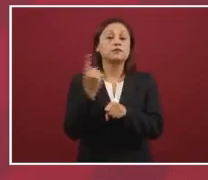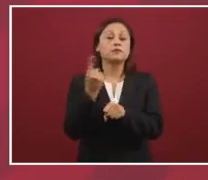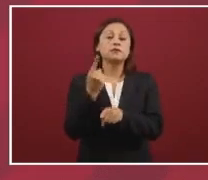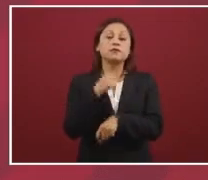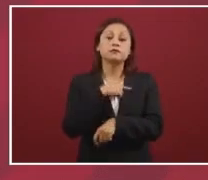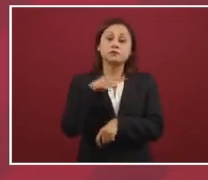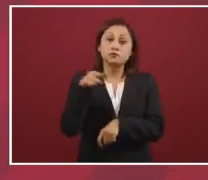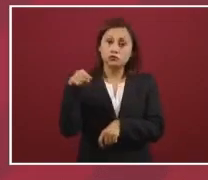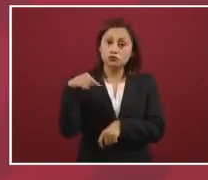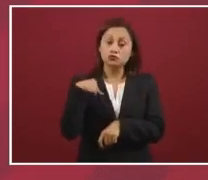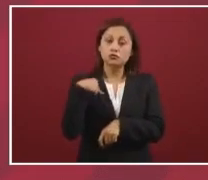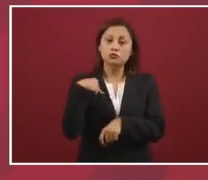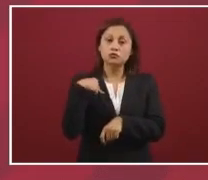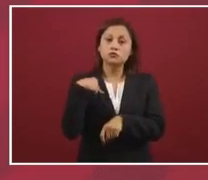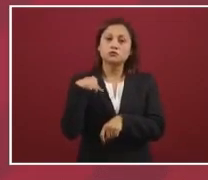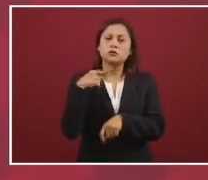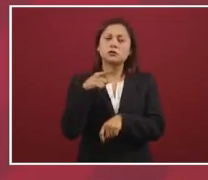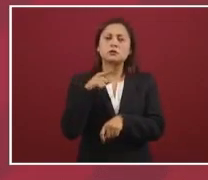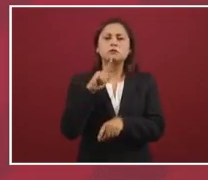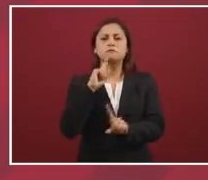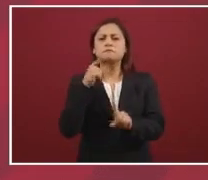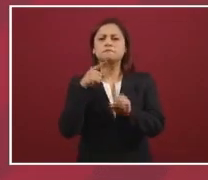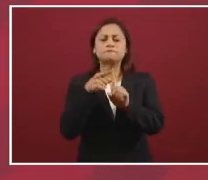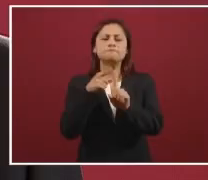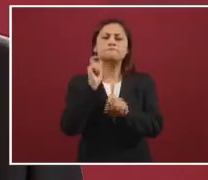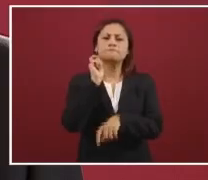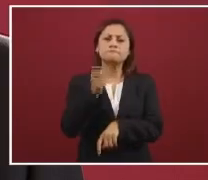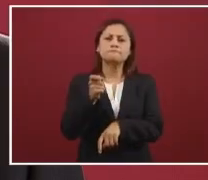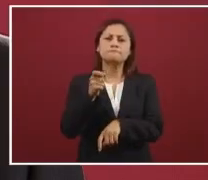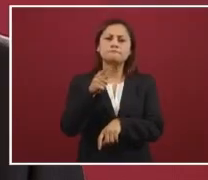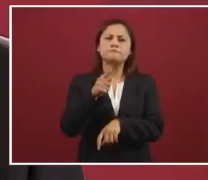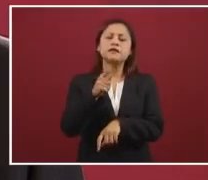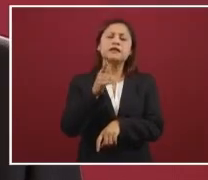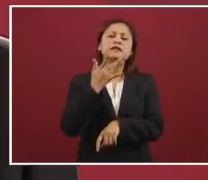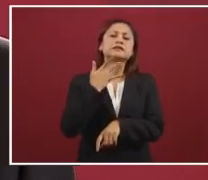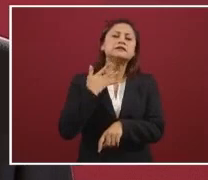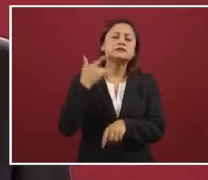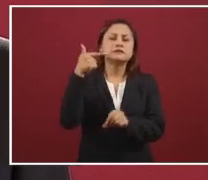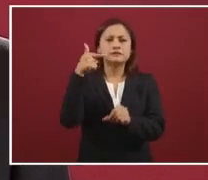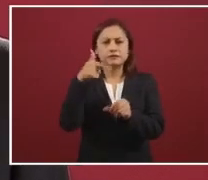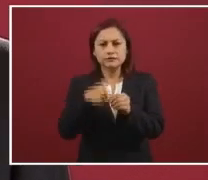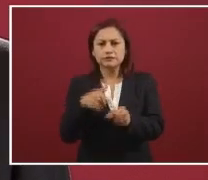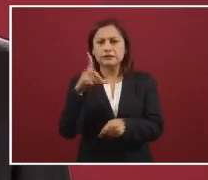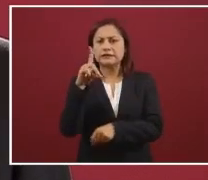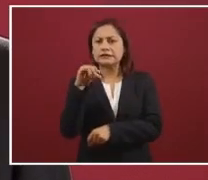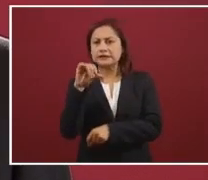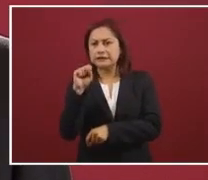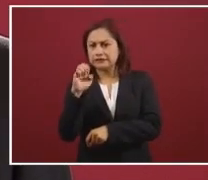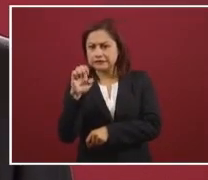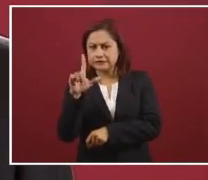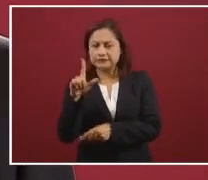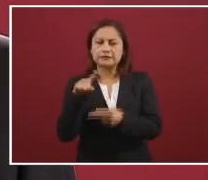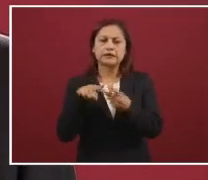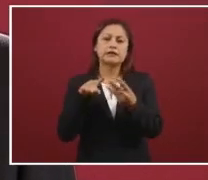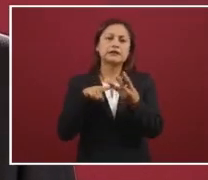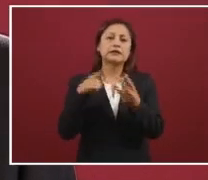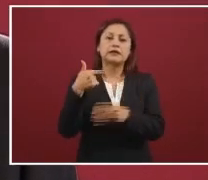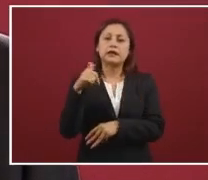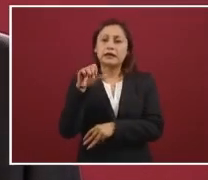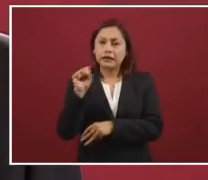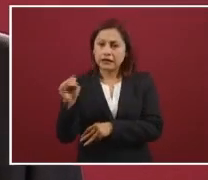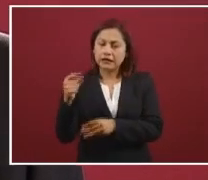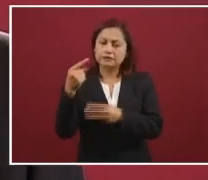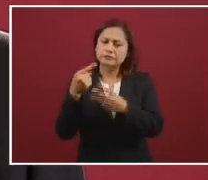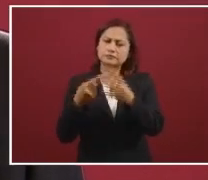equilibrados los precios de gasolinas, diésel, gas, luz. Fue